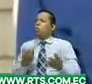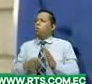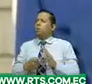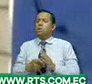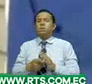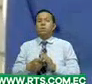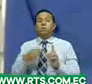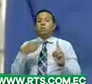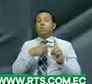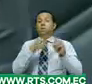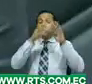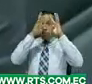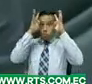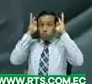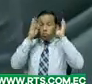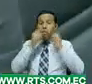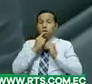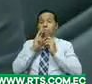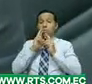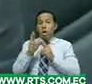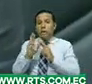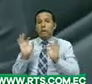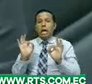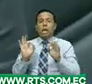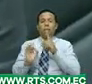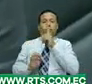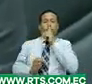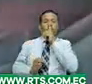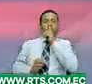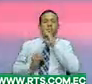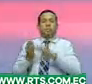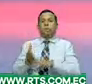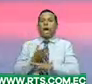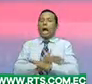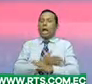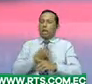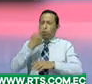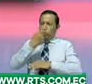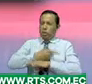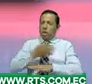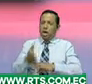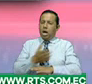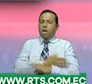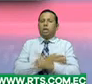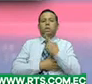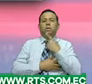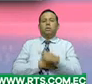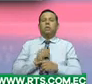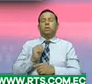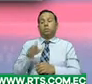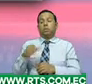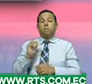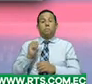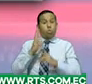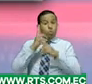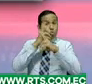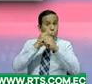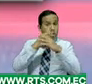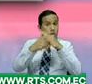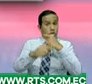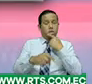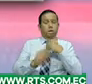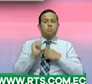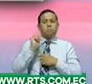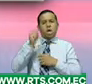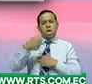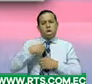al respecto. Sin embargo, un día antes de esta audiencia, escribió en su cuenta de Twitter: mañana es la audiencia de vinculación por la adquisición de